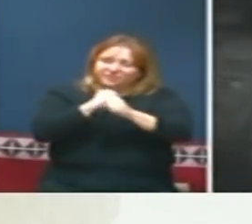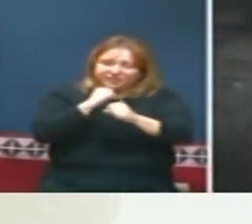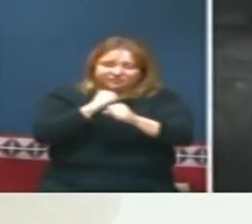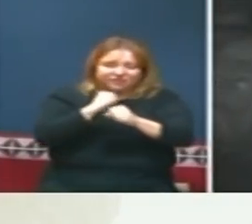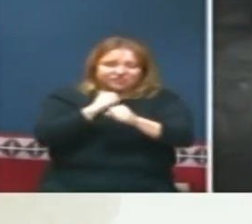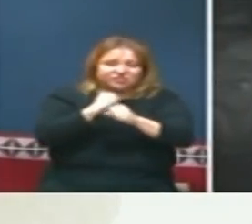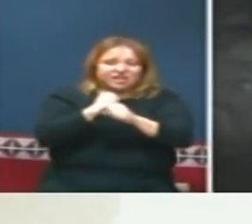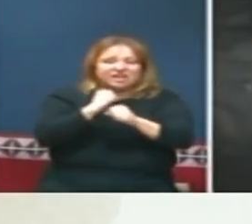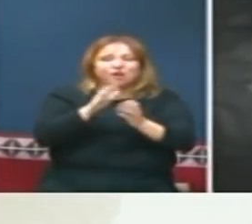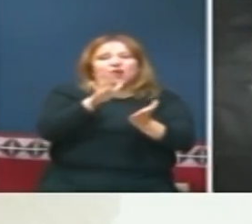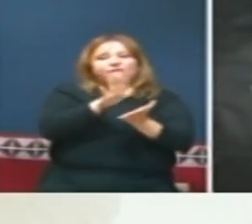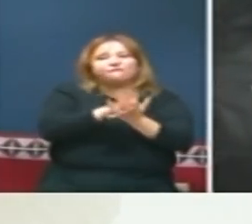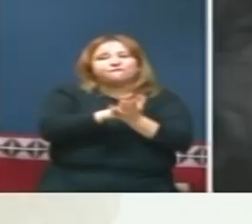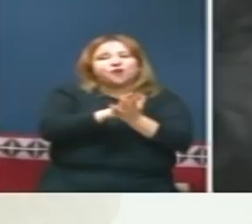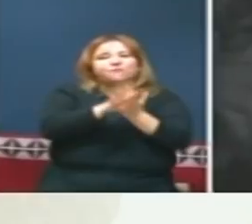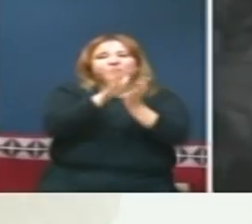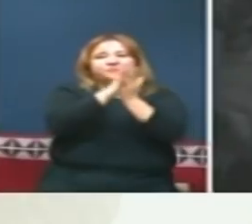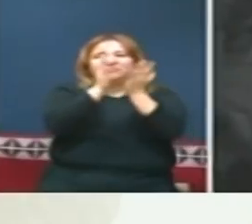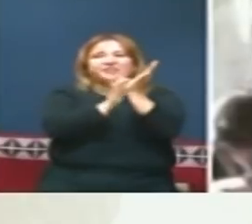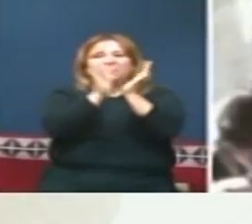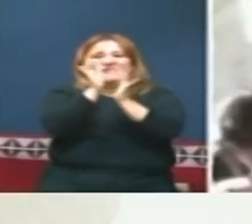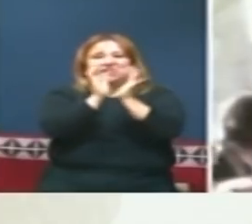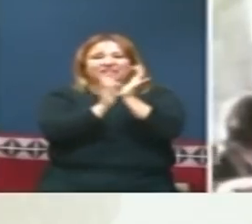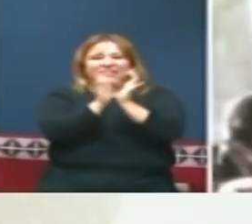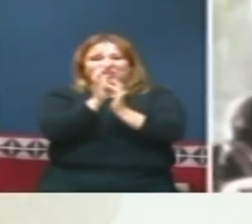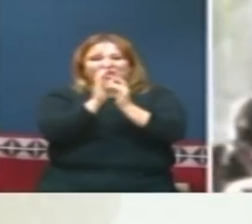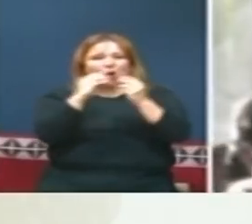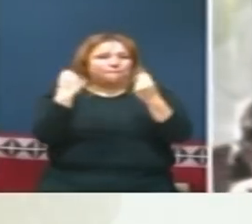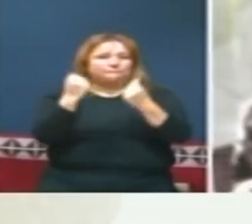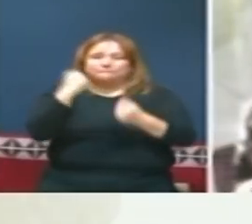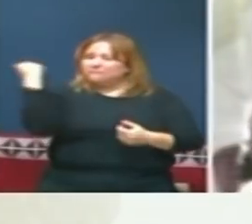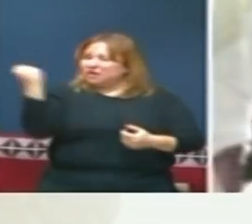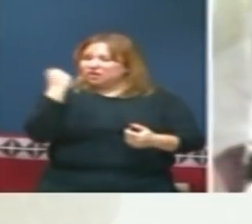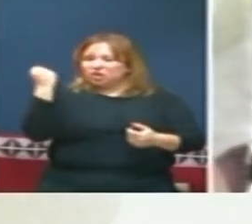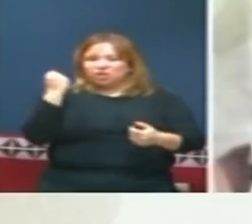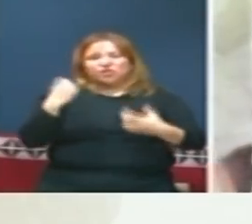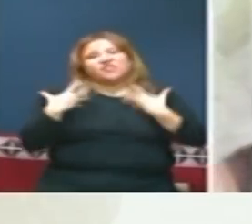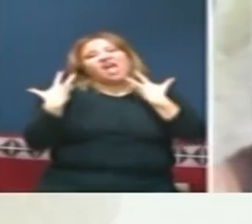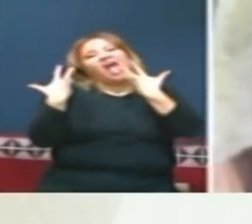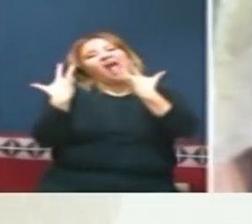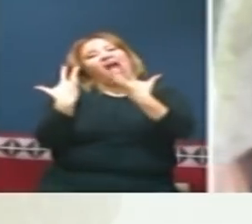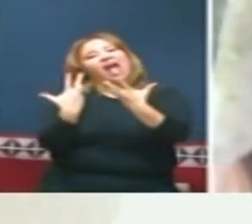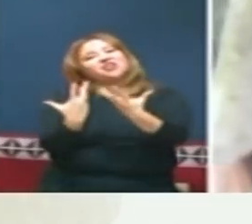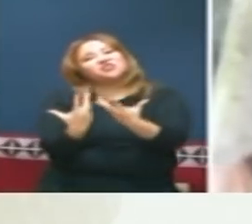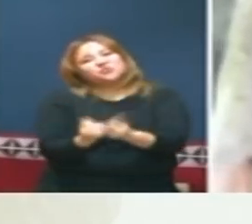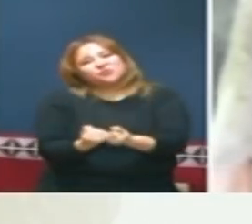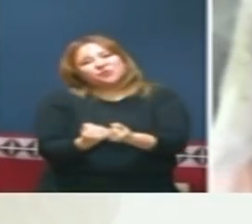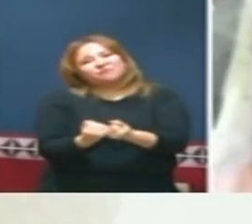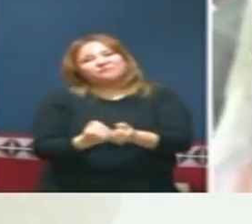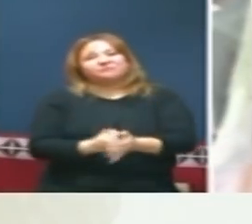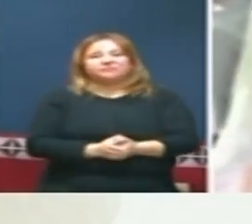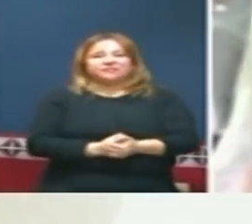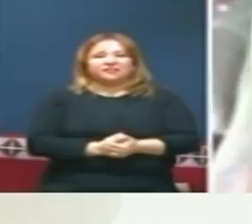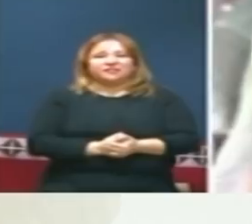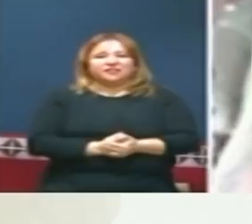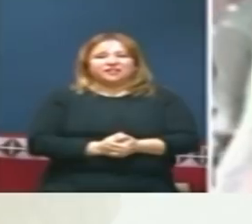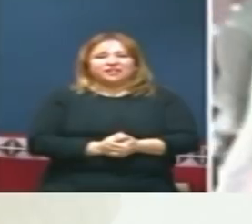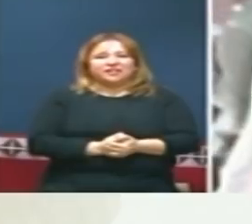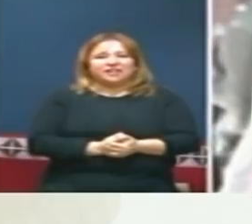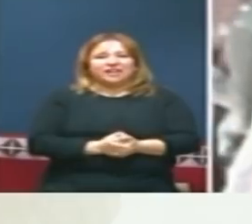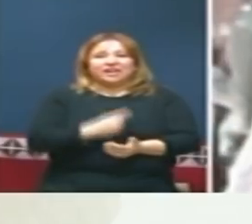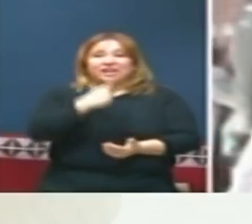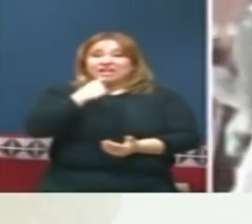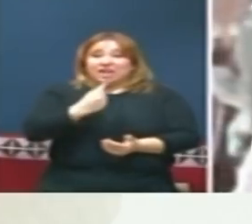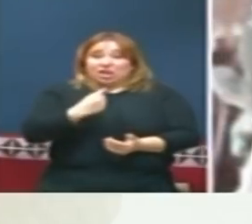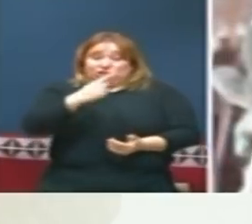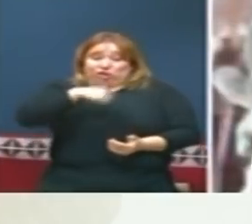un orador, de los más grandes oradores que puede haber, y que decía las cosas